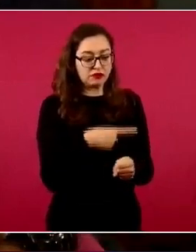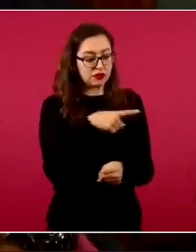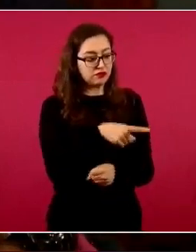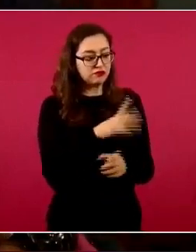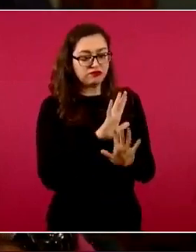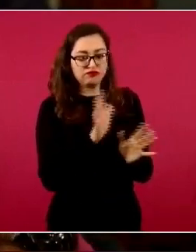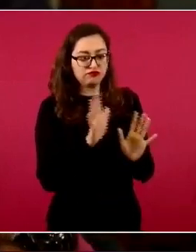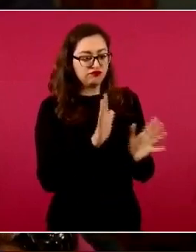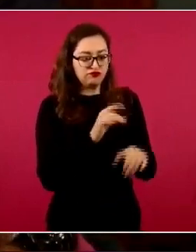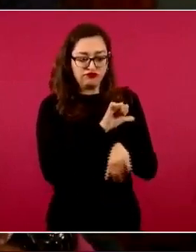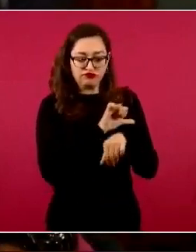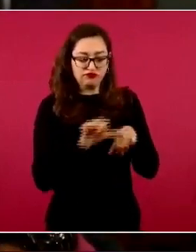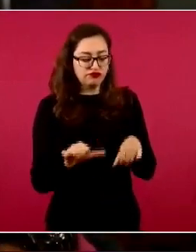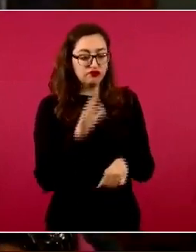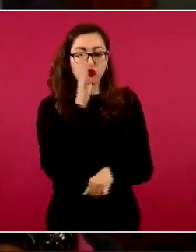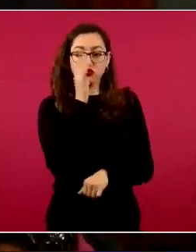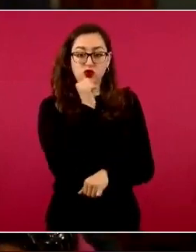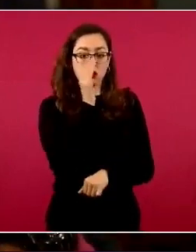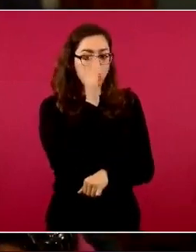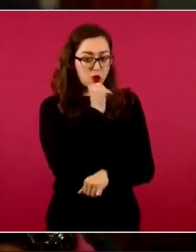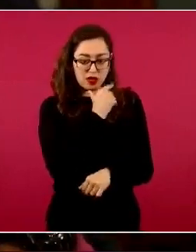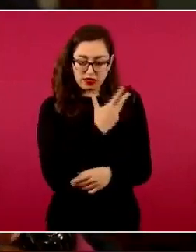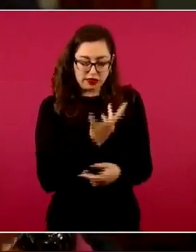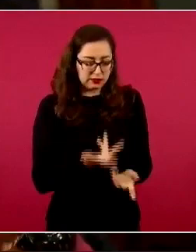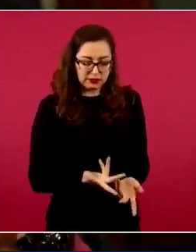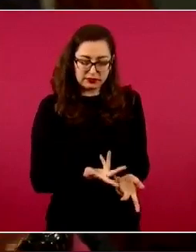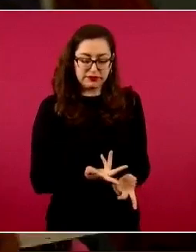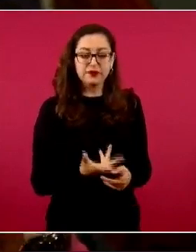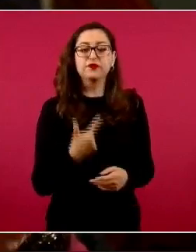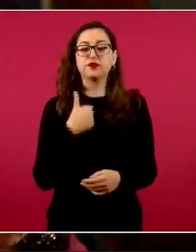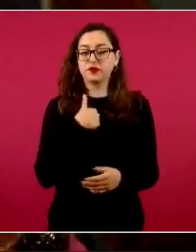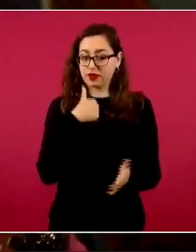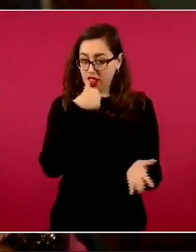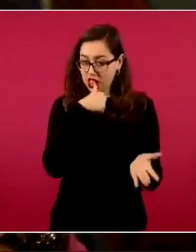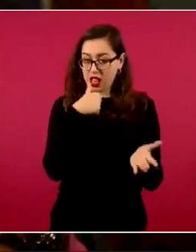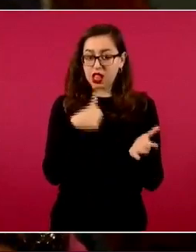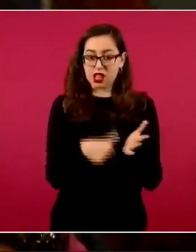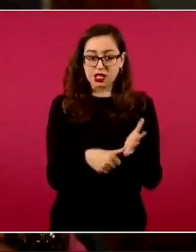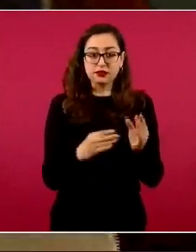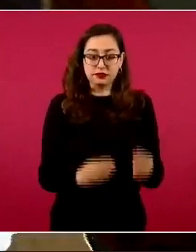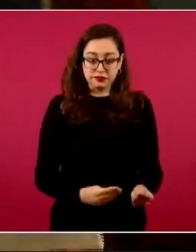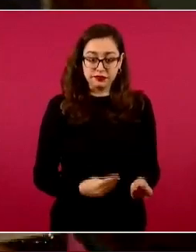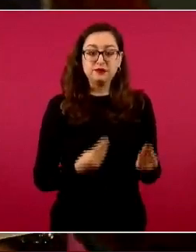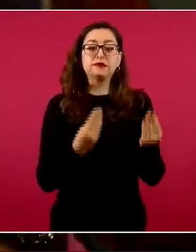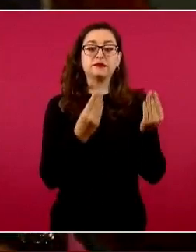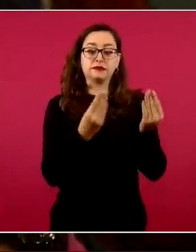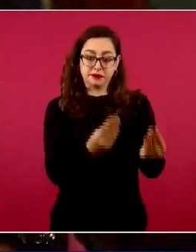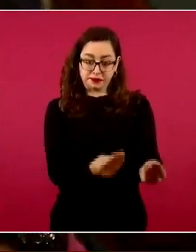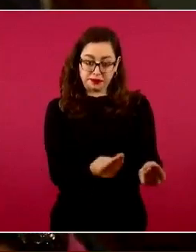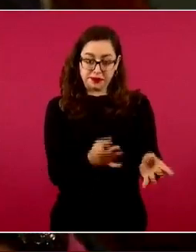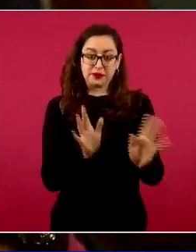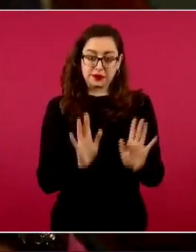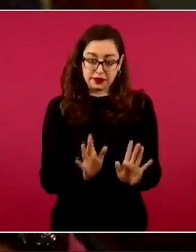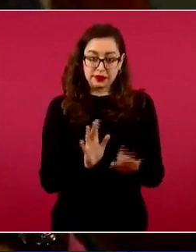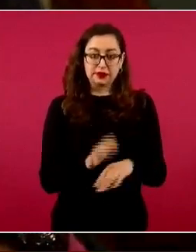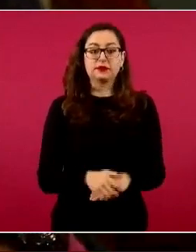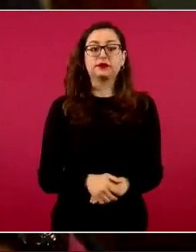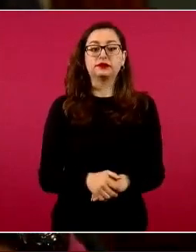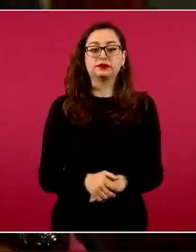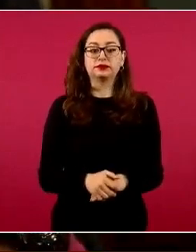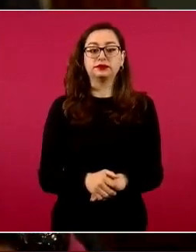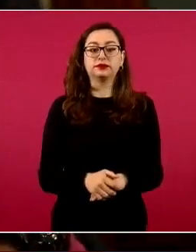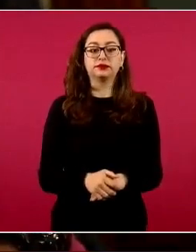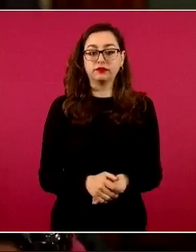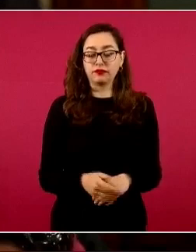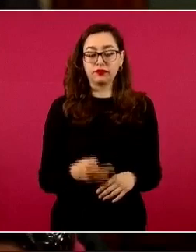de protocolo quirúrgico. Le voy a dejar aquí la carta que le escribe, que le dirige a usted, también